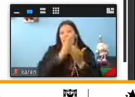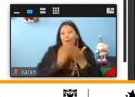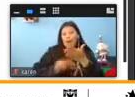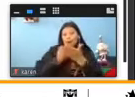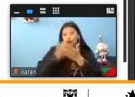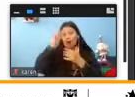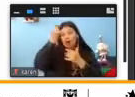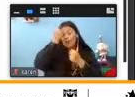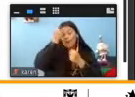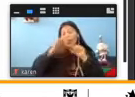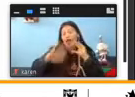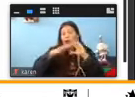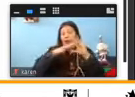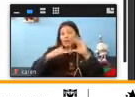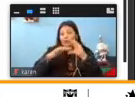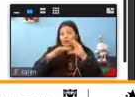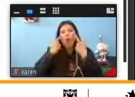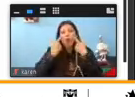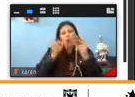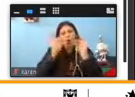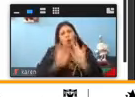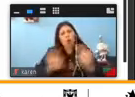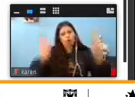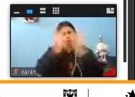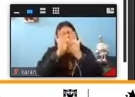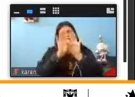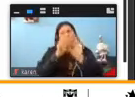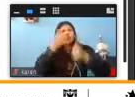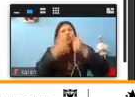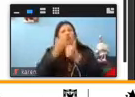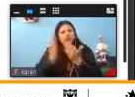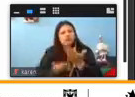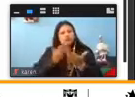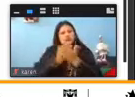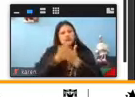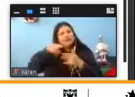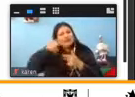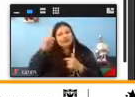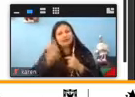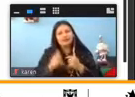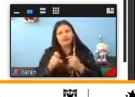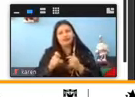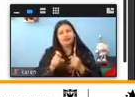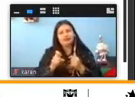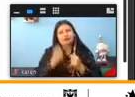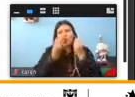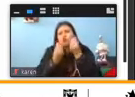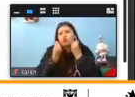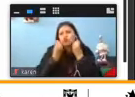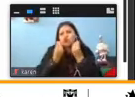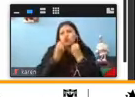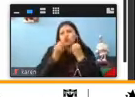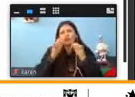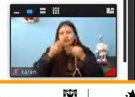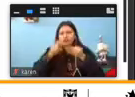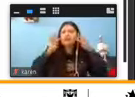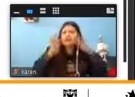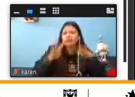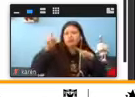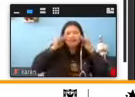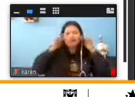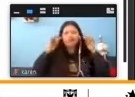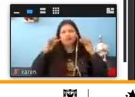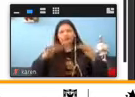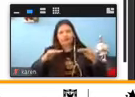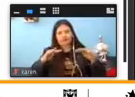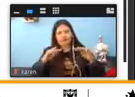memoria ambiental, y esto es muy importante, es una apuesta que necesita muchísima visibilidad, porque es